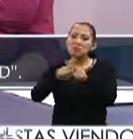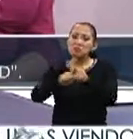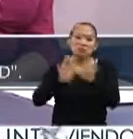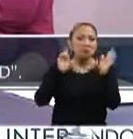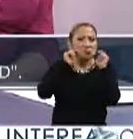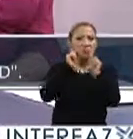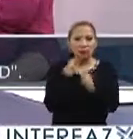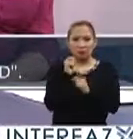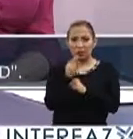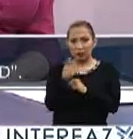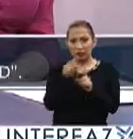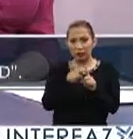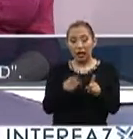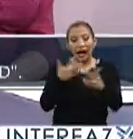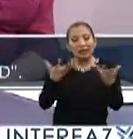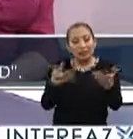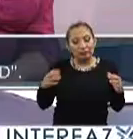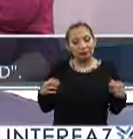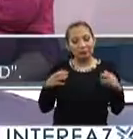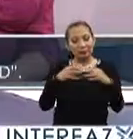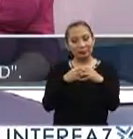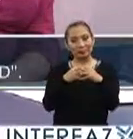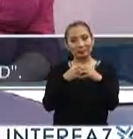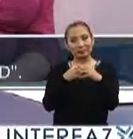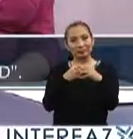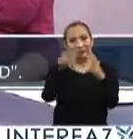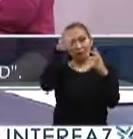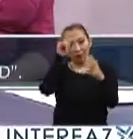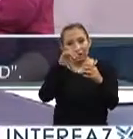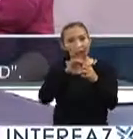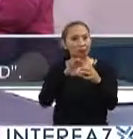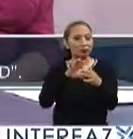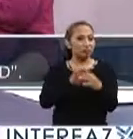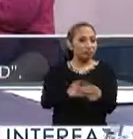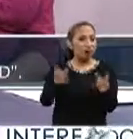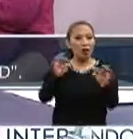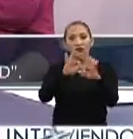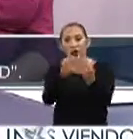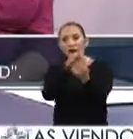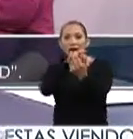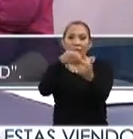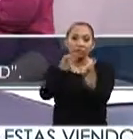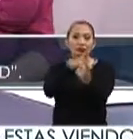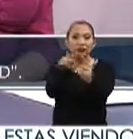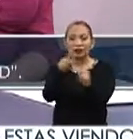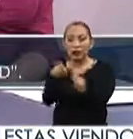esa diferencia construir acuerdos, construir formas de relación,